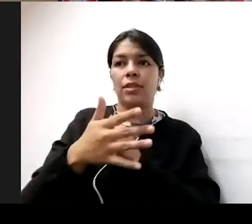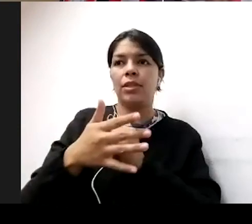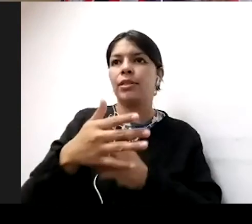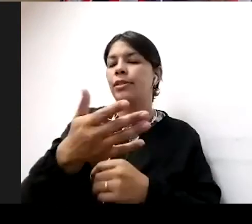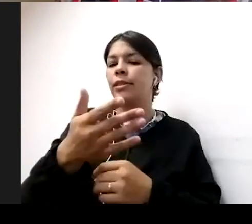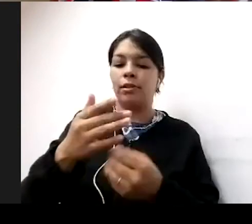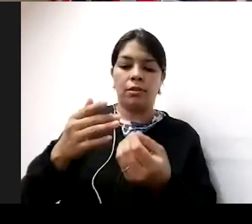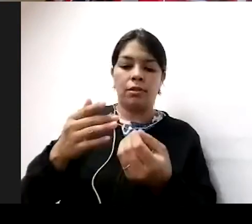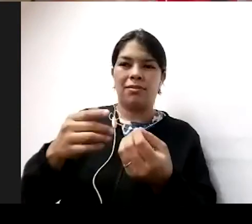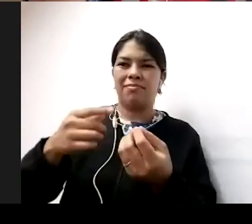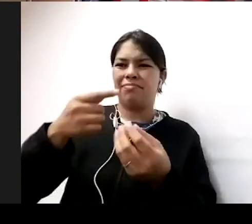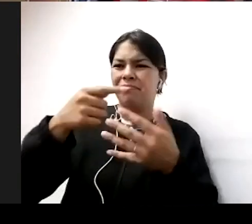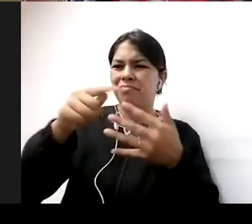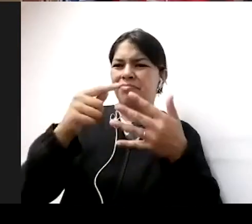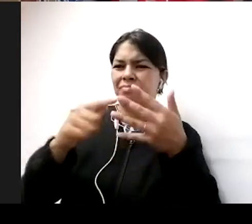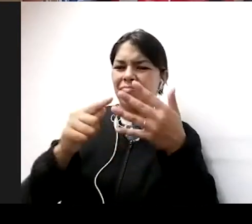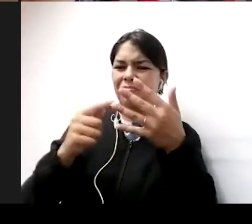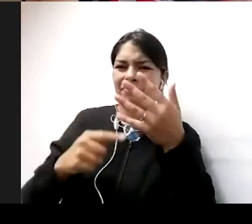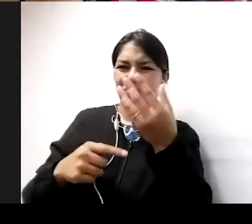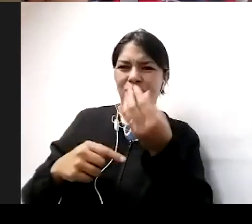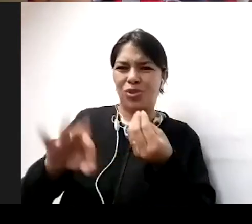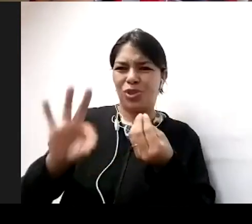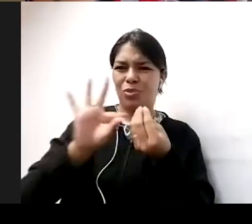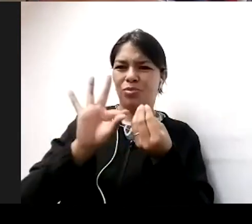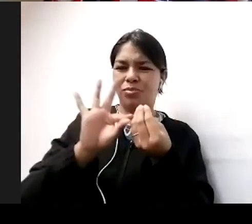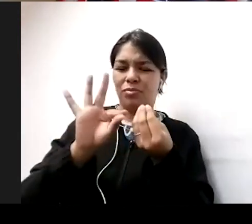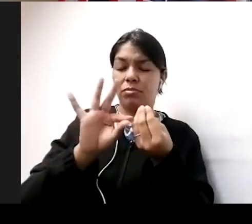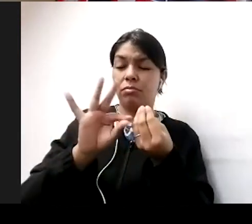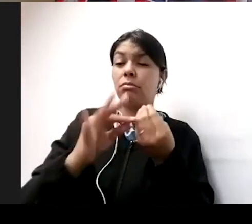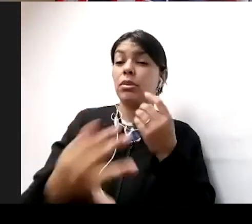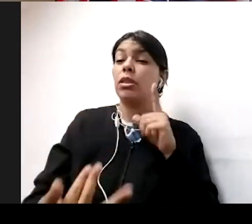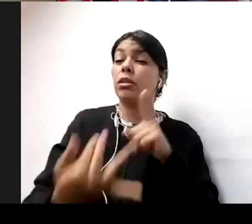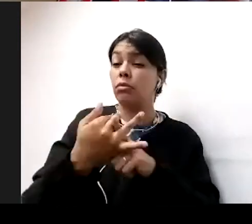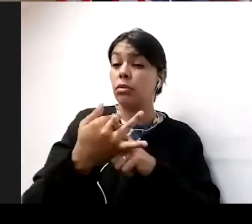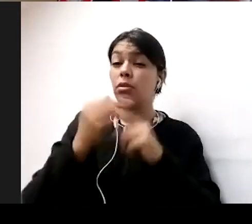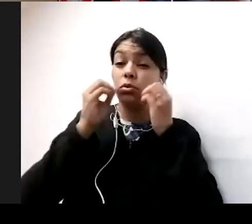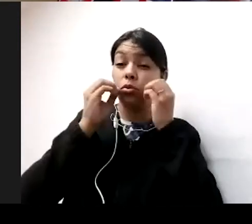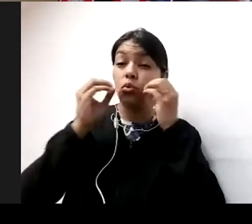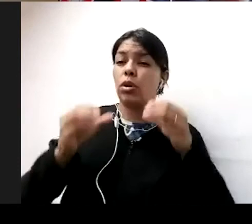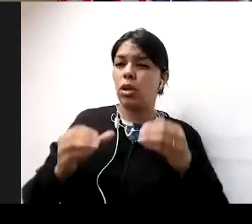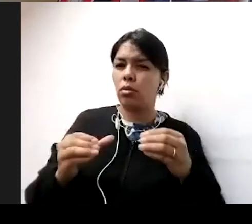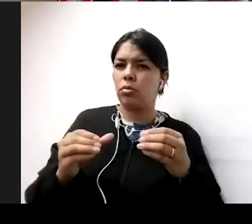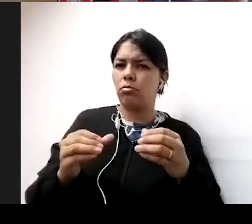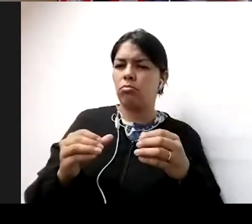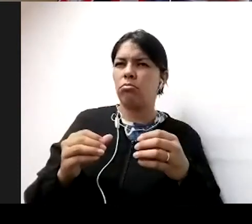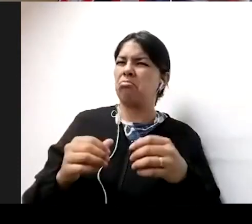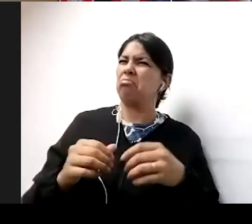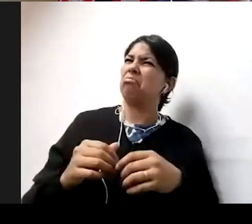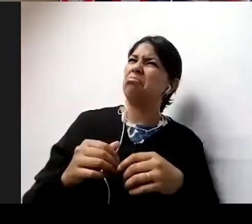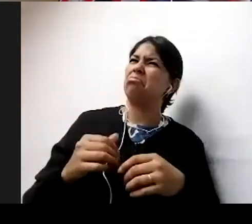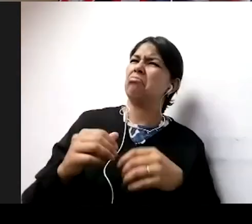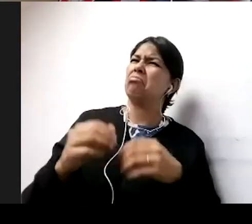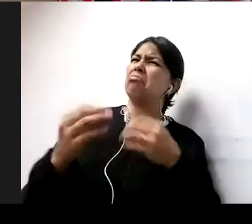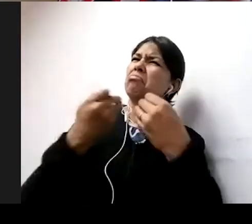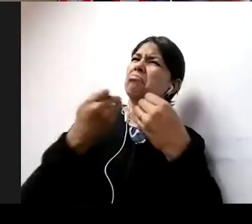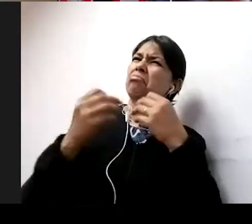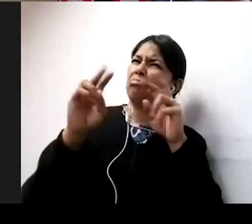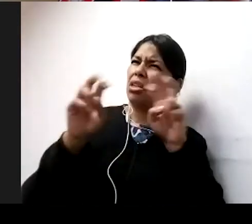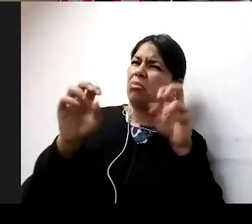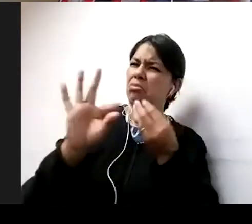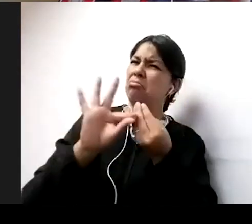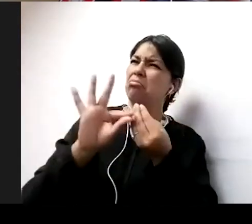el organismo, pues nos vamos preguntando cuál fue el objetivo de hablar de este tema de sustancias psicoactivas. Y es que nuestra labor